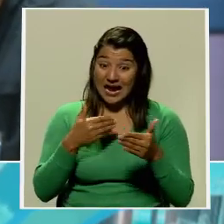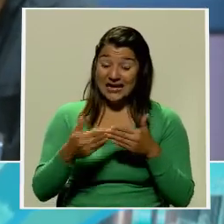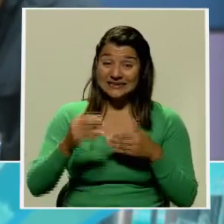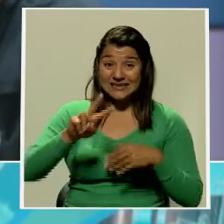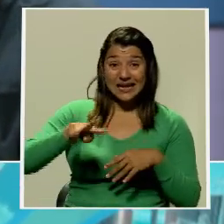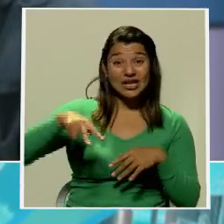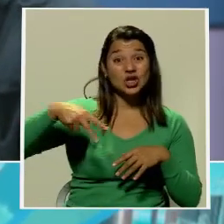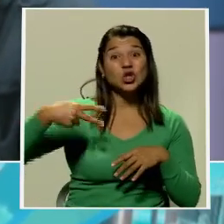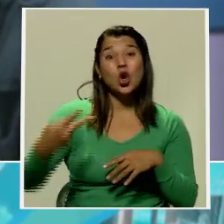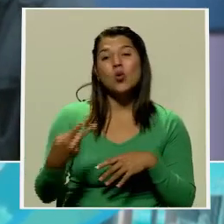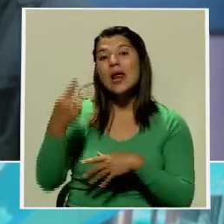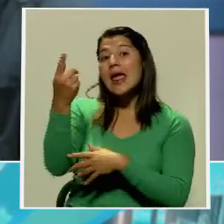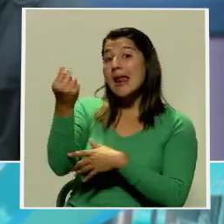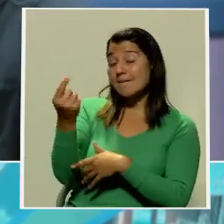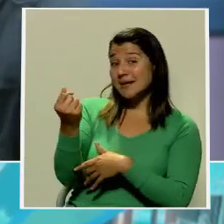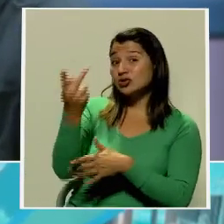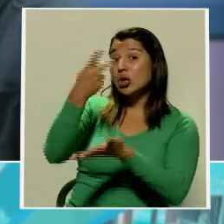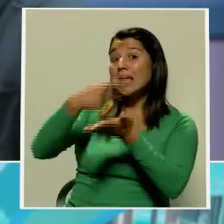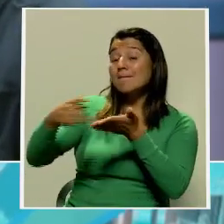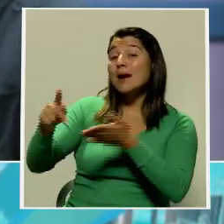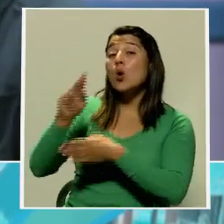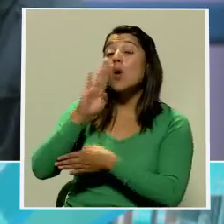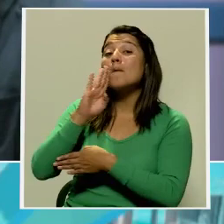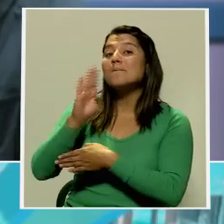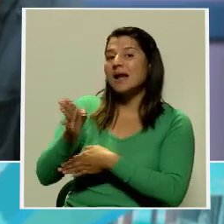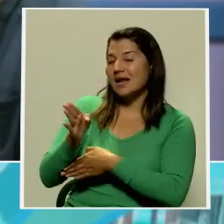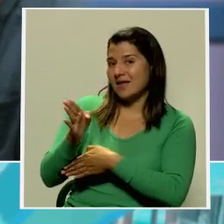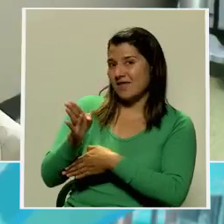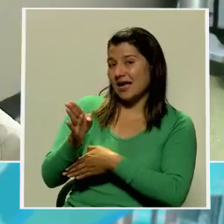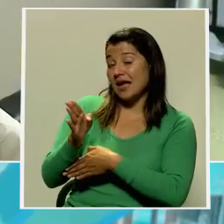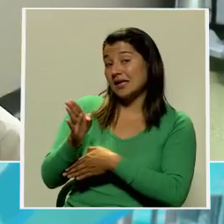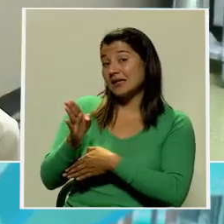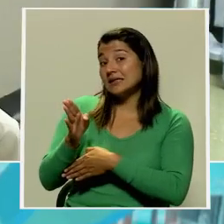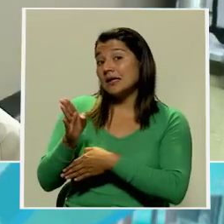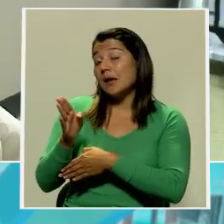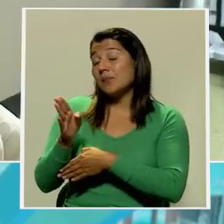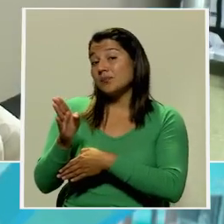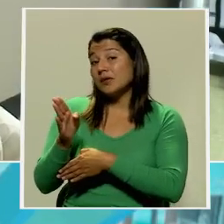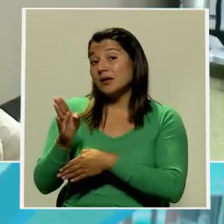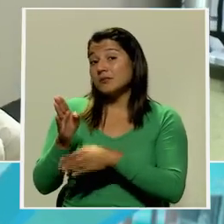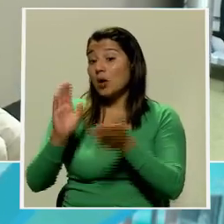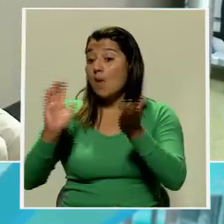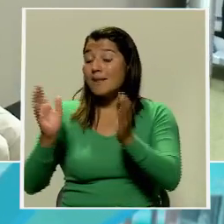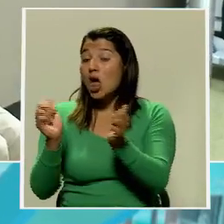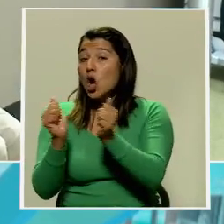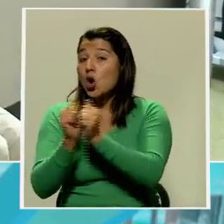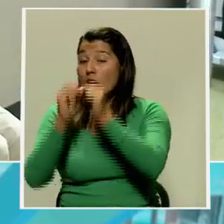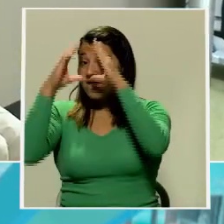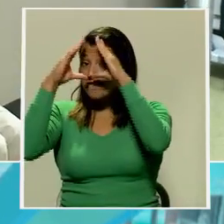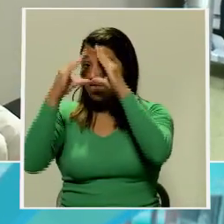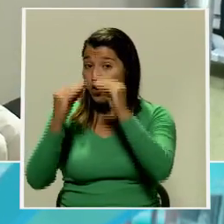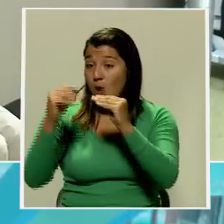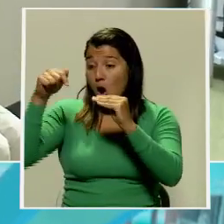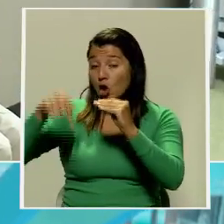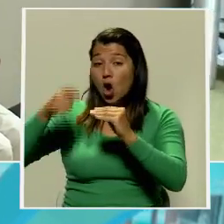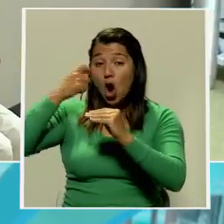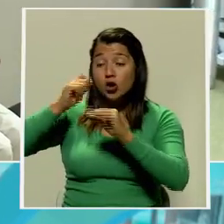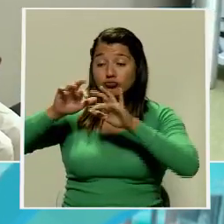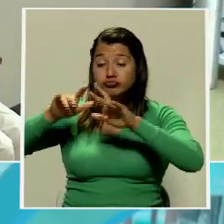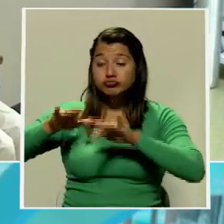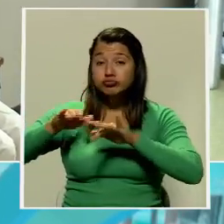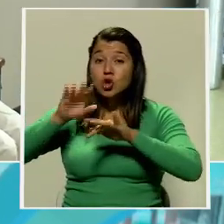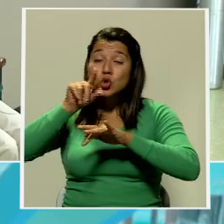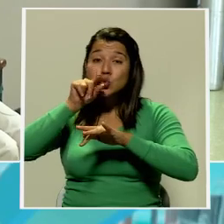doble del precio que habría pagado Bélgica, según los datos revelados en la cuenta de Twitter por la secretaria de